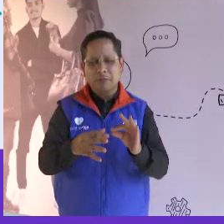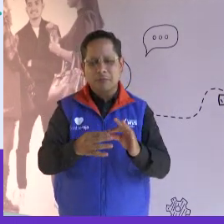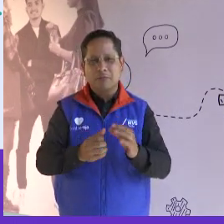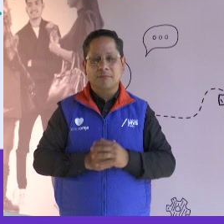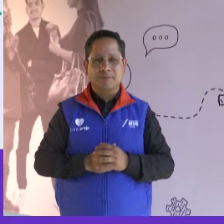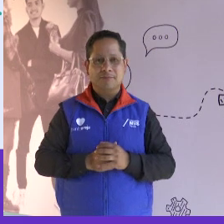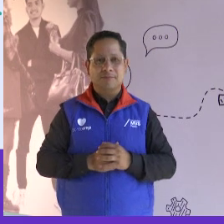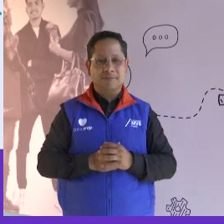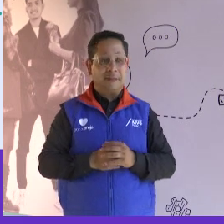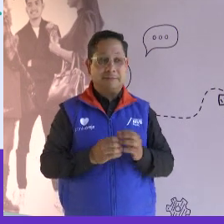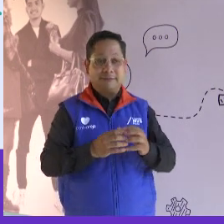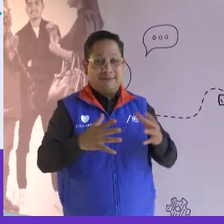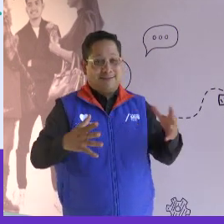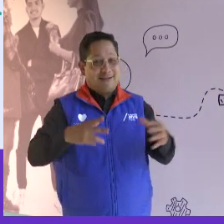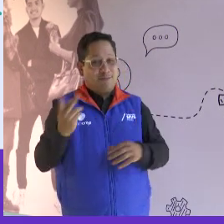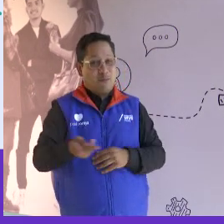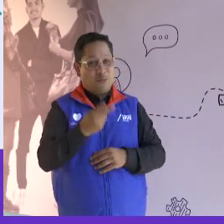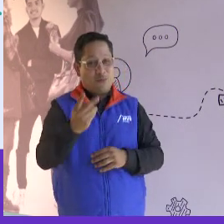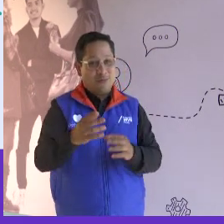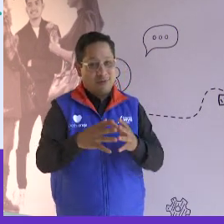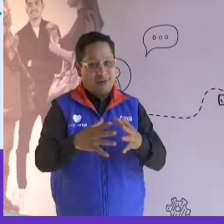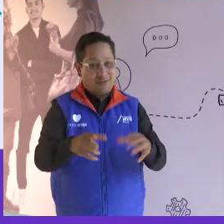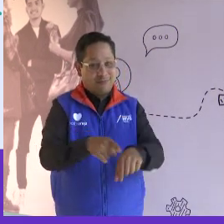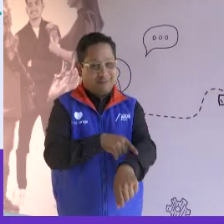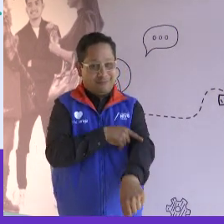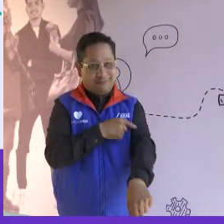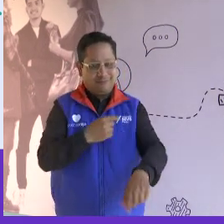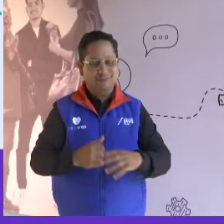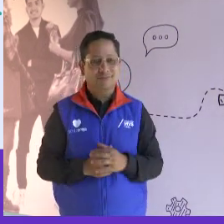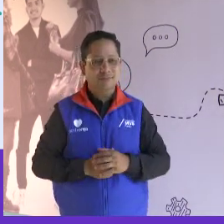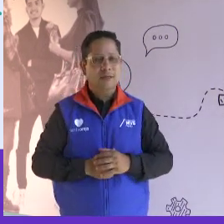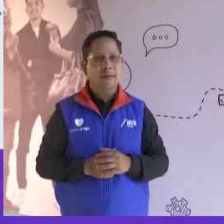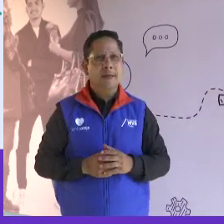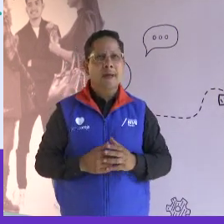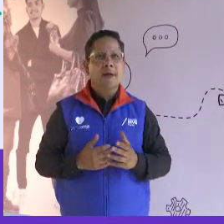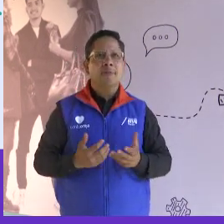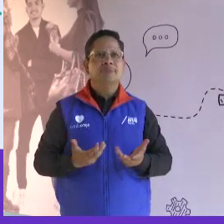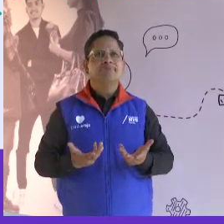Una pregunta muy amplia. Sí, es muy amplia. Bueno,